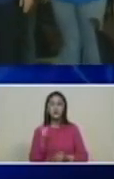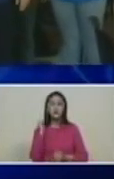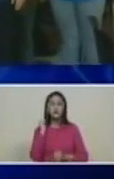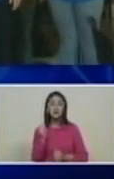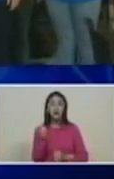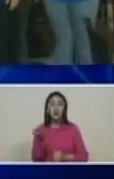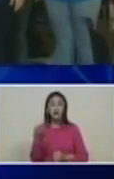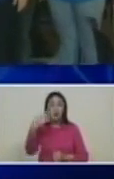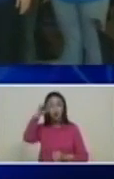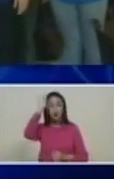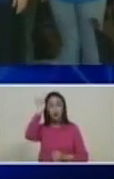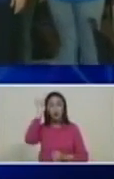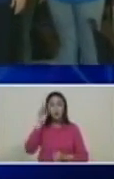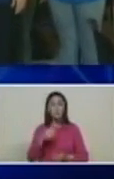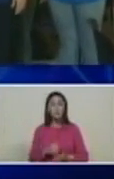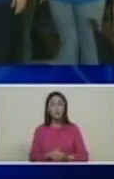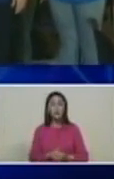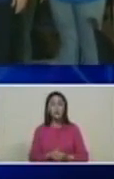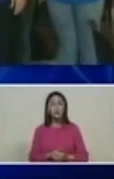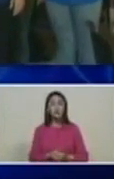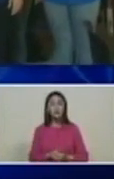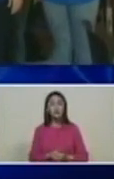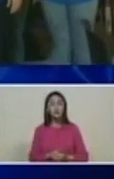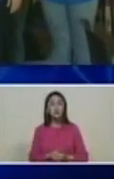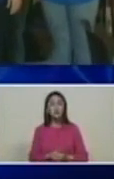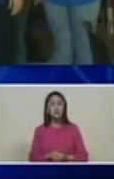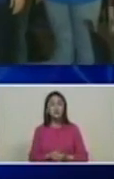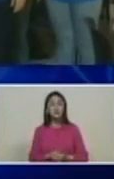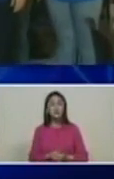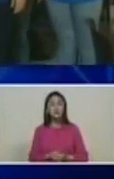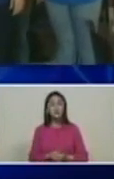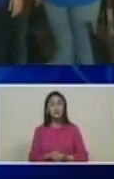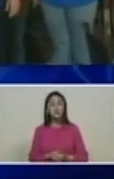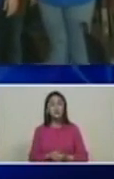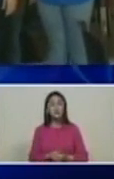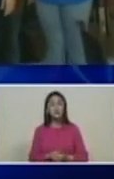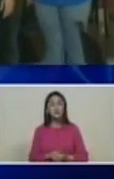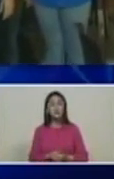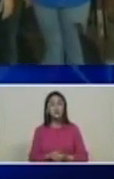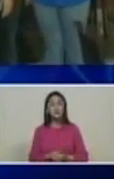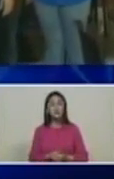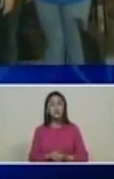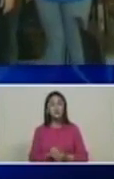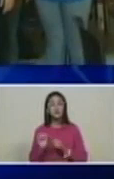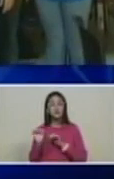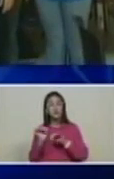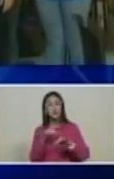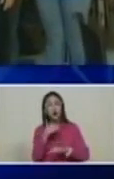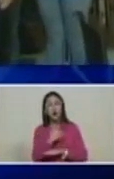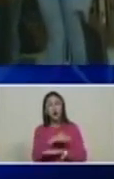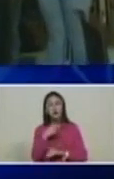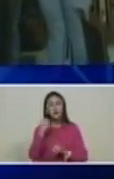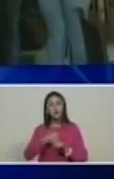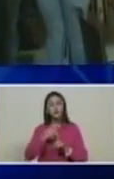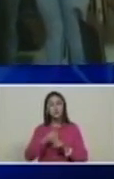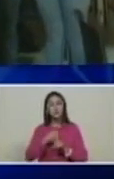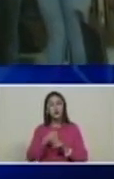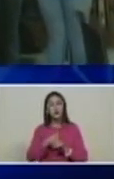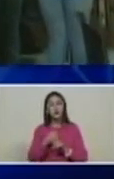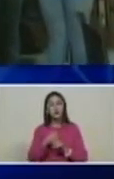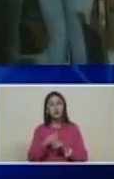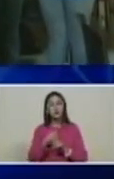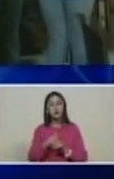Robert, tomó su puesto, tomó su bandera, se fue a las calles a luchar, a llevar el